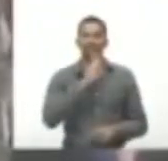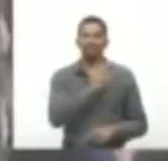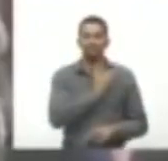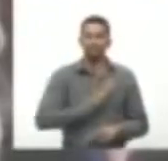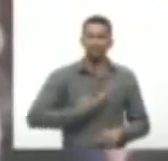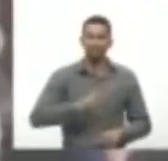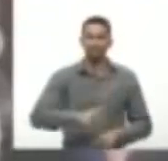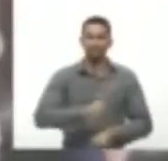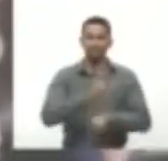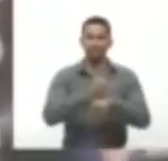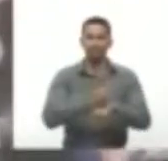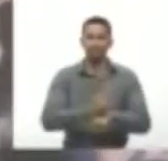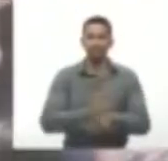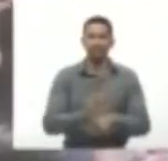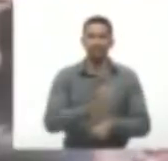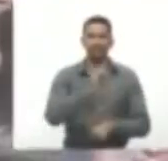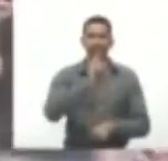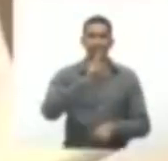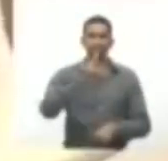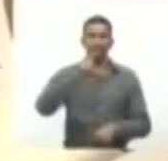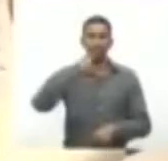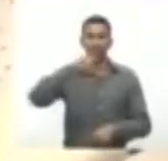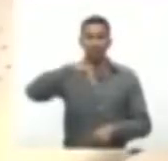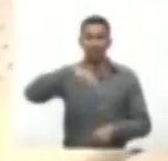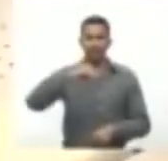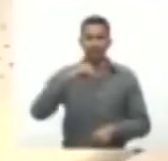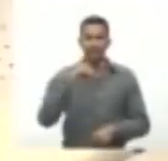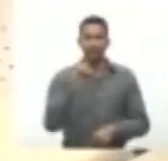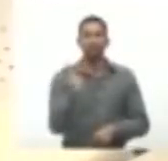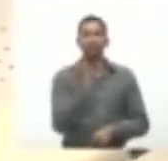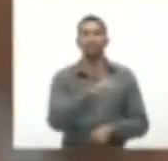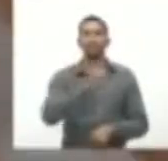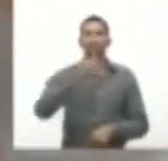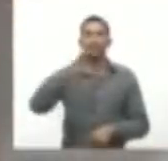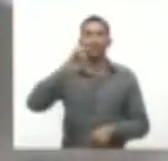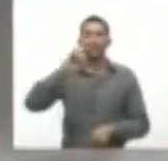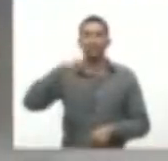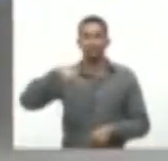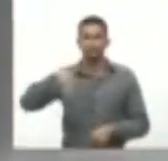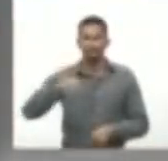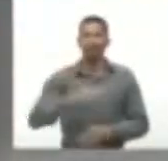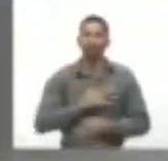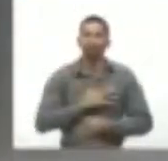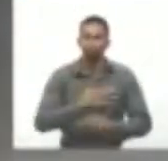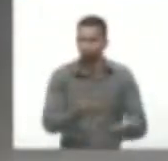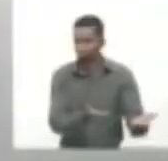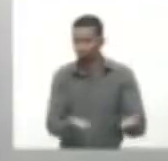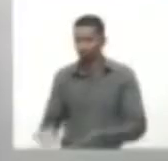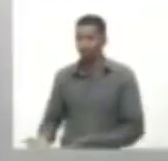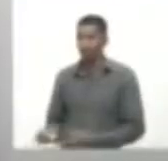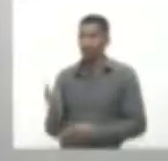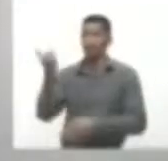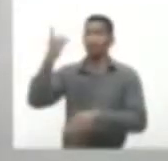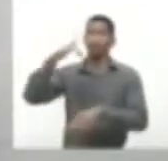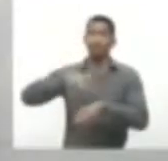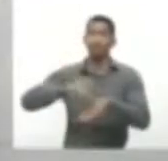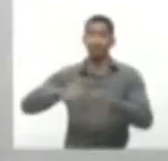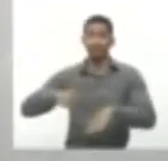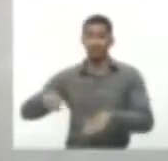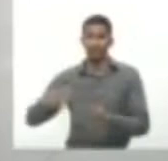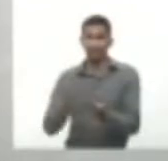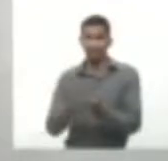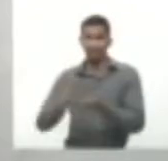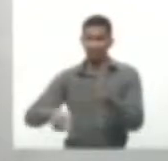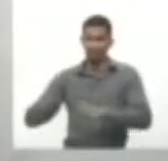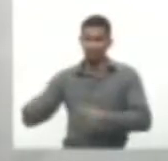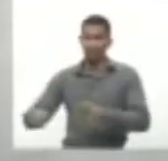rector, Orlando Acuña, dio la bienvenida a sus nuevos estudiantes en el primer periodo académico año 2017. Iniciamos esta semana